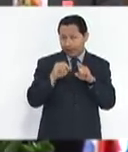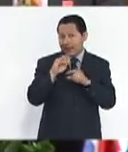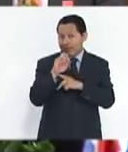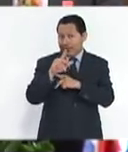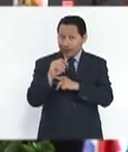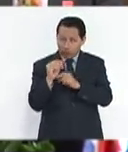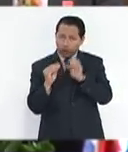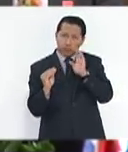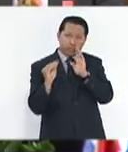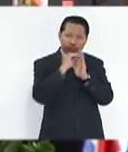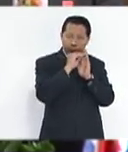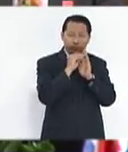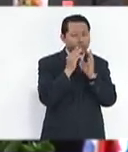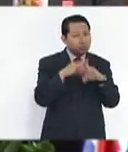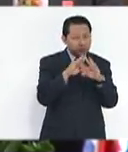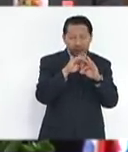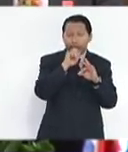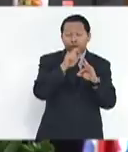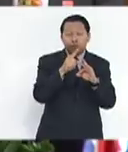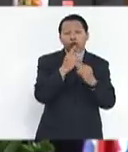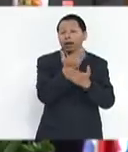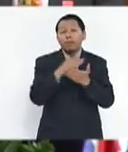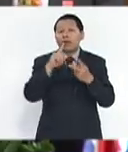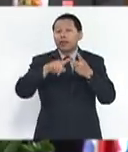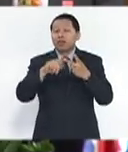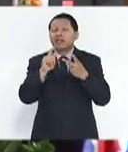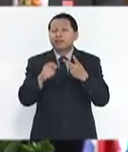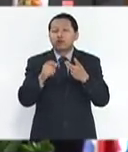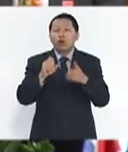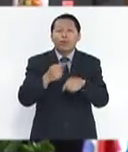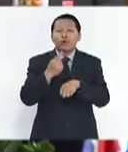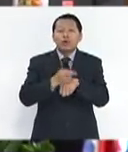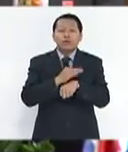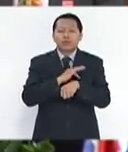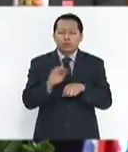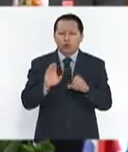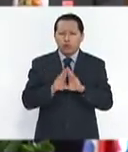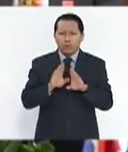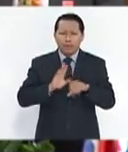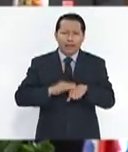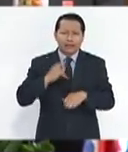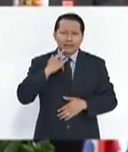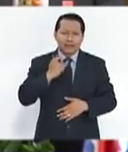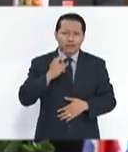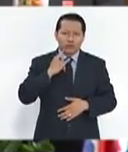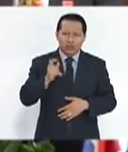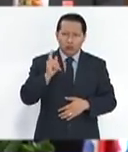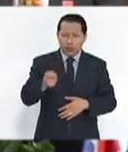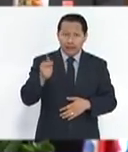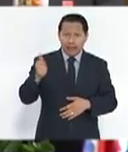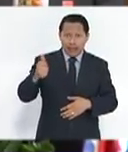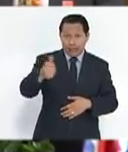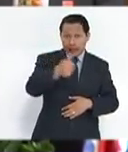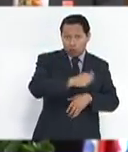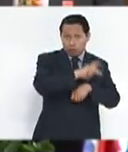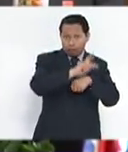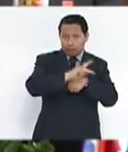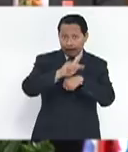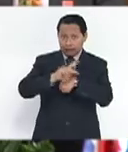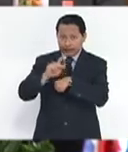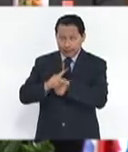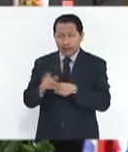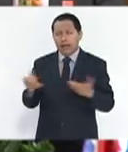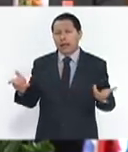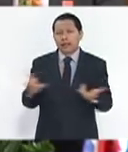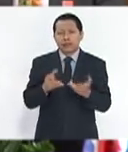iberoamericano, y por otro es una oportunidad para intensificar los esfuerzos que cada uno de nuestros países está realizando en favor